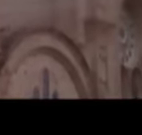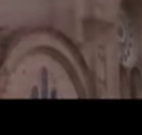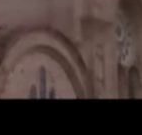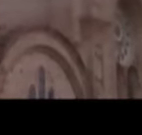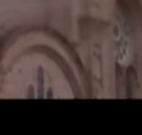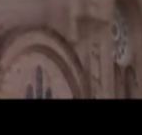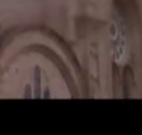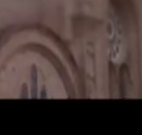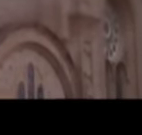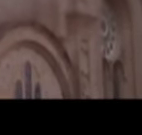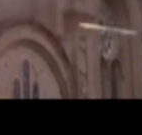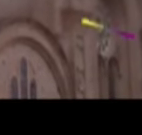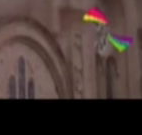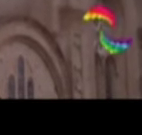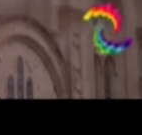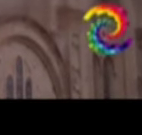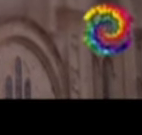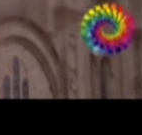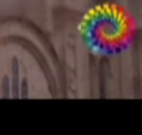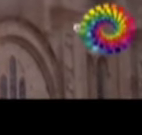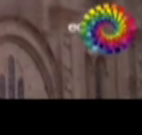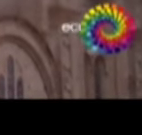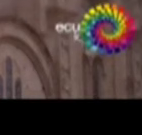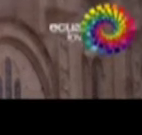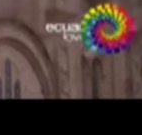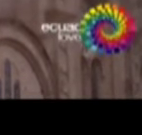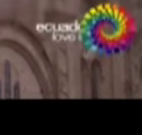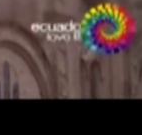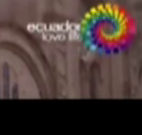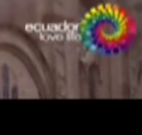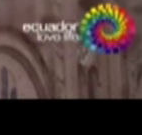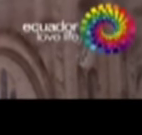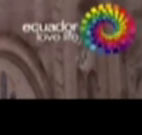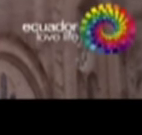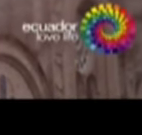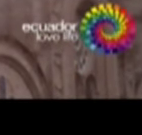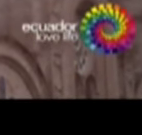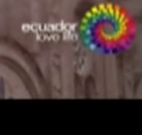Todo lo que necesito está en Ecuador.